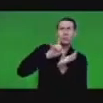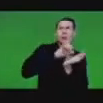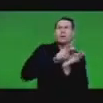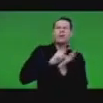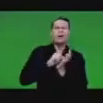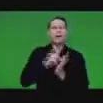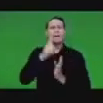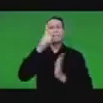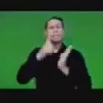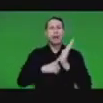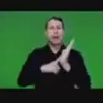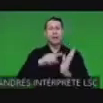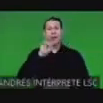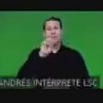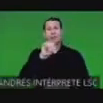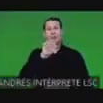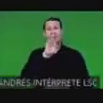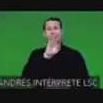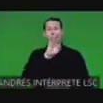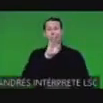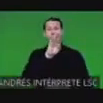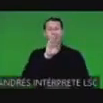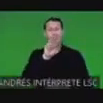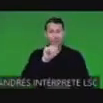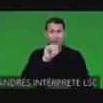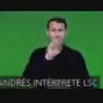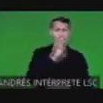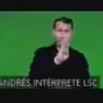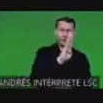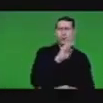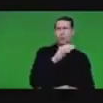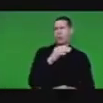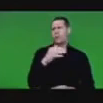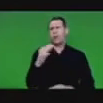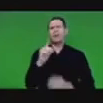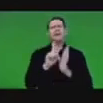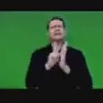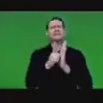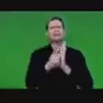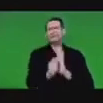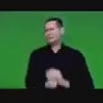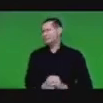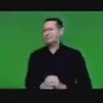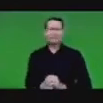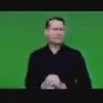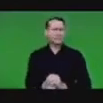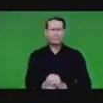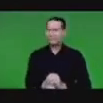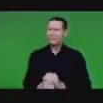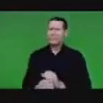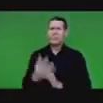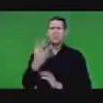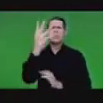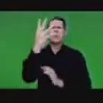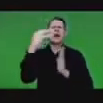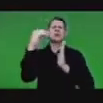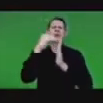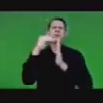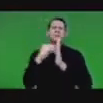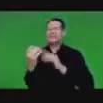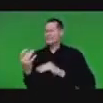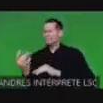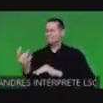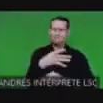terabit por segundo. Y esto bate récord por casi 4 veces. Es decir, que el récord mundial hoy en día de satélites